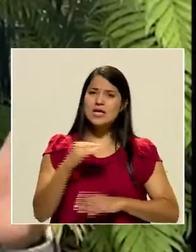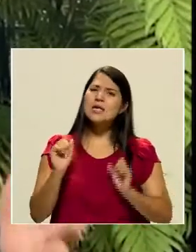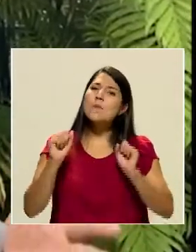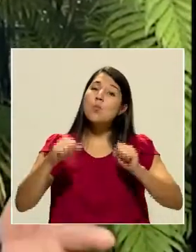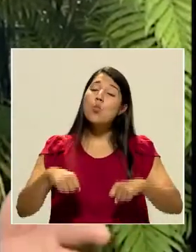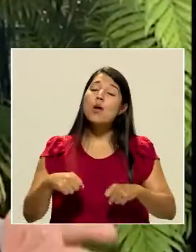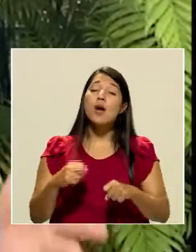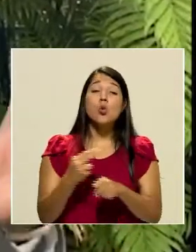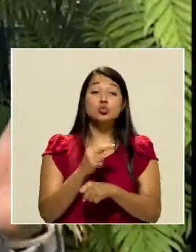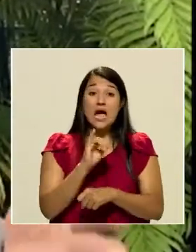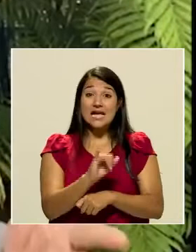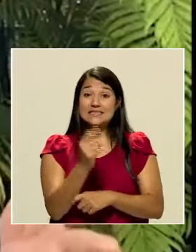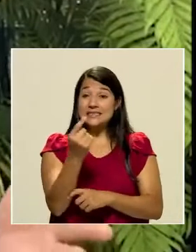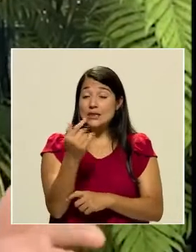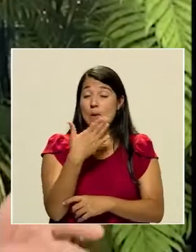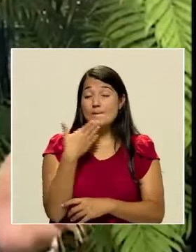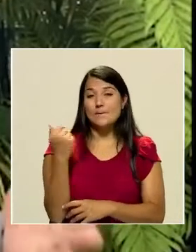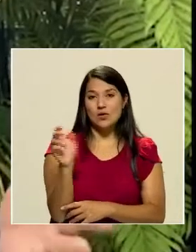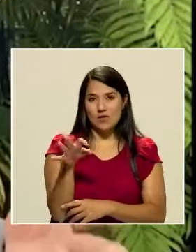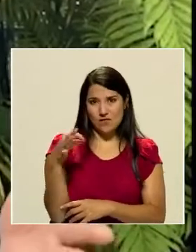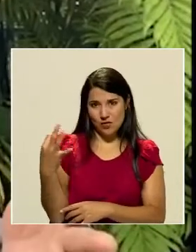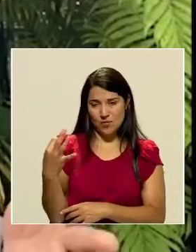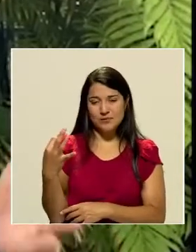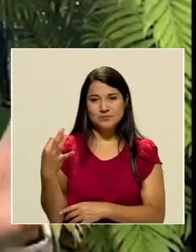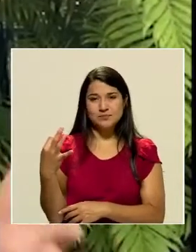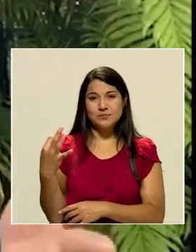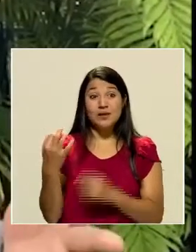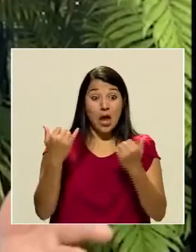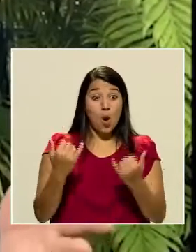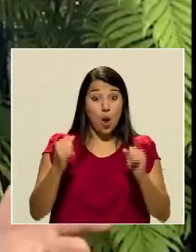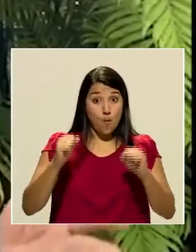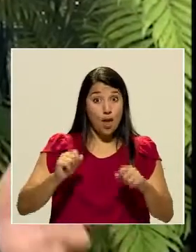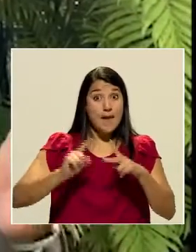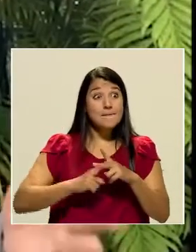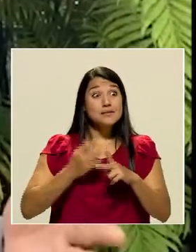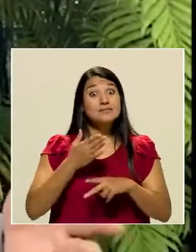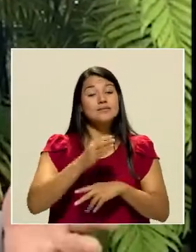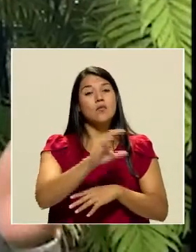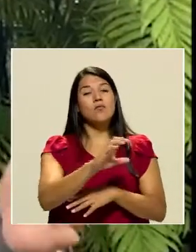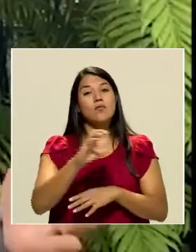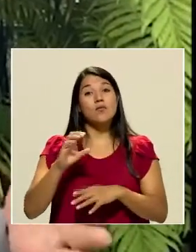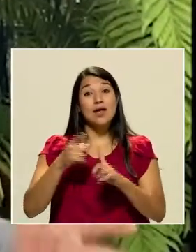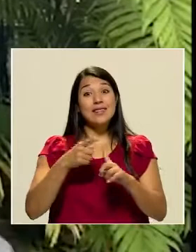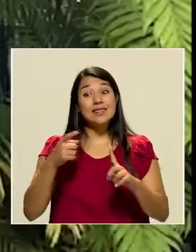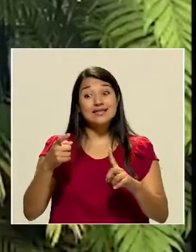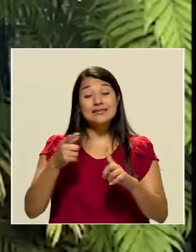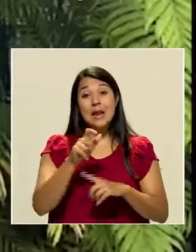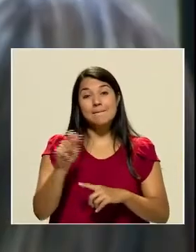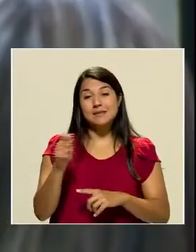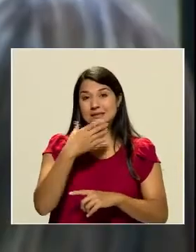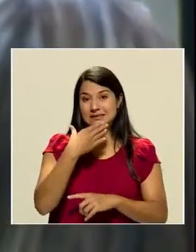mejor uso de esos recursos que van a poder empezar a retirar a partir del mes de